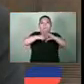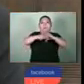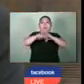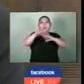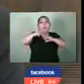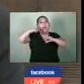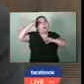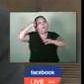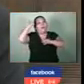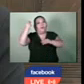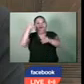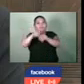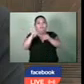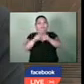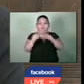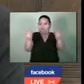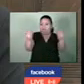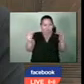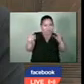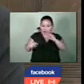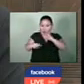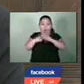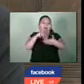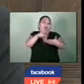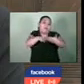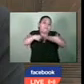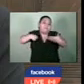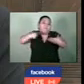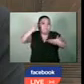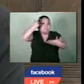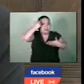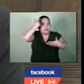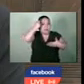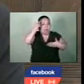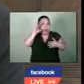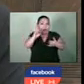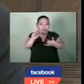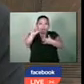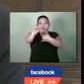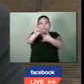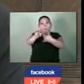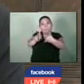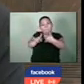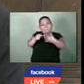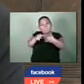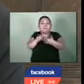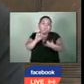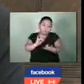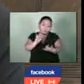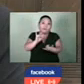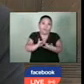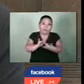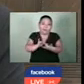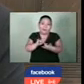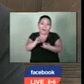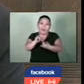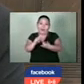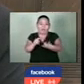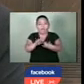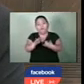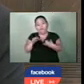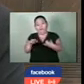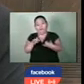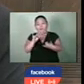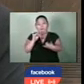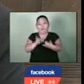mire idéntico muchas veces el correo o la plataforma. Entonces la gente le da clic al link que le lleva